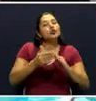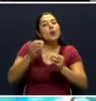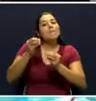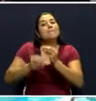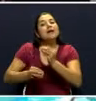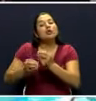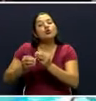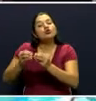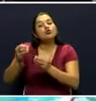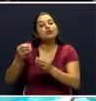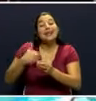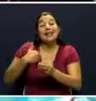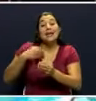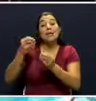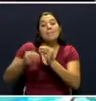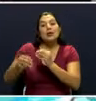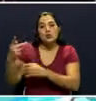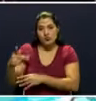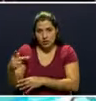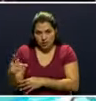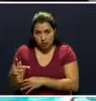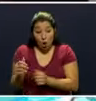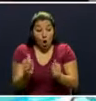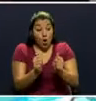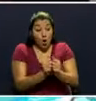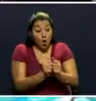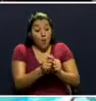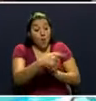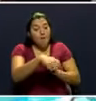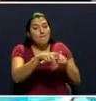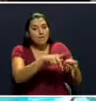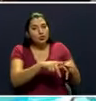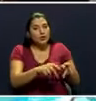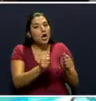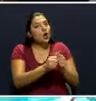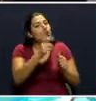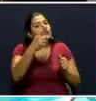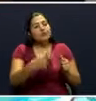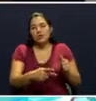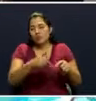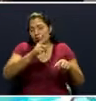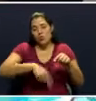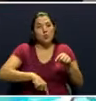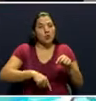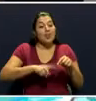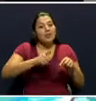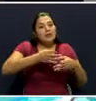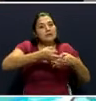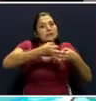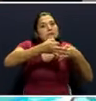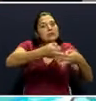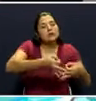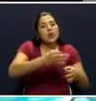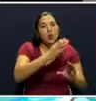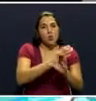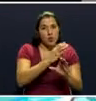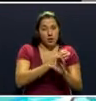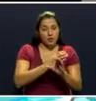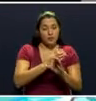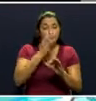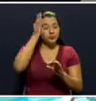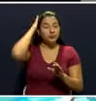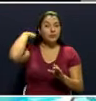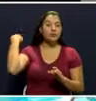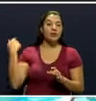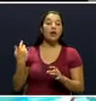que hasta que no tengamos un nivel de transmisión suficiente que nos pueda dar